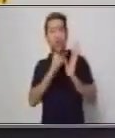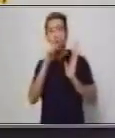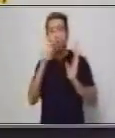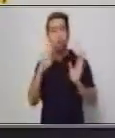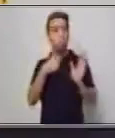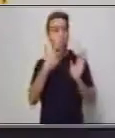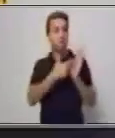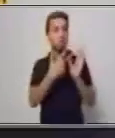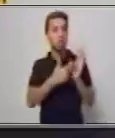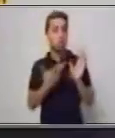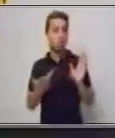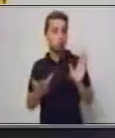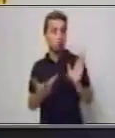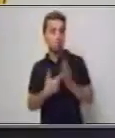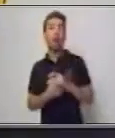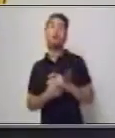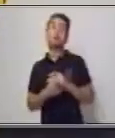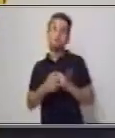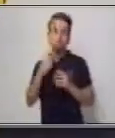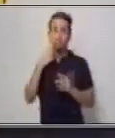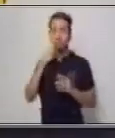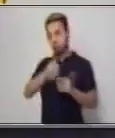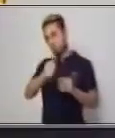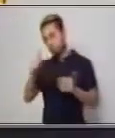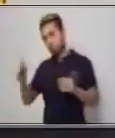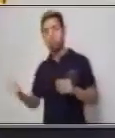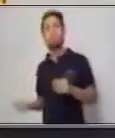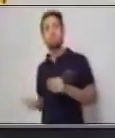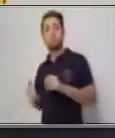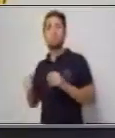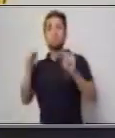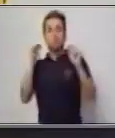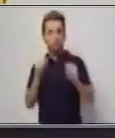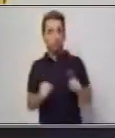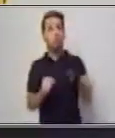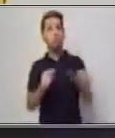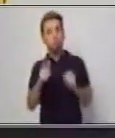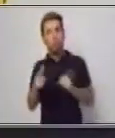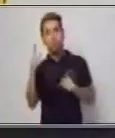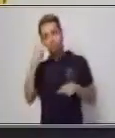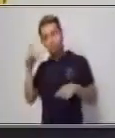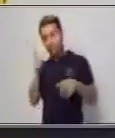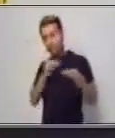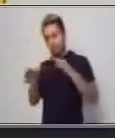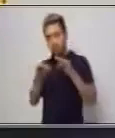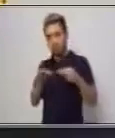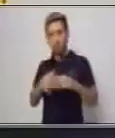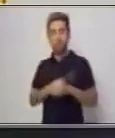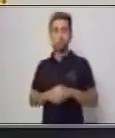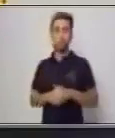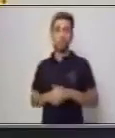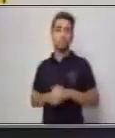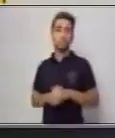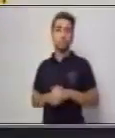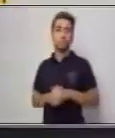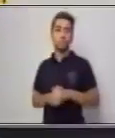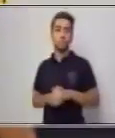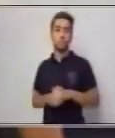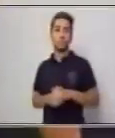siguientes. Interesante que lo tomemos en cuenta, porque eso nos va a servir para la explicación que tenemos a continuación.